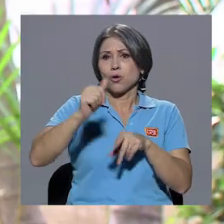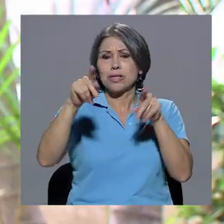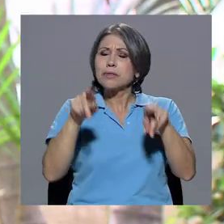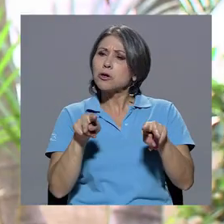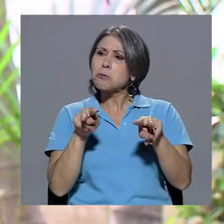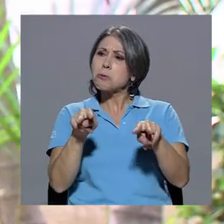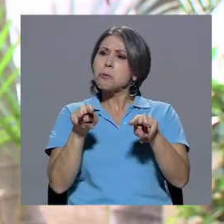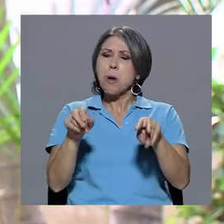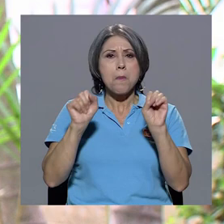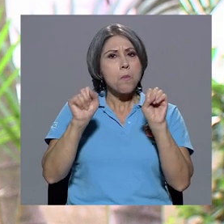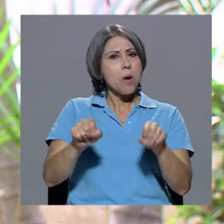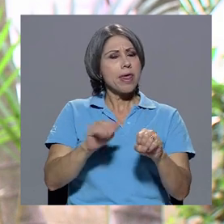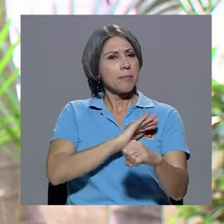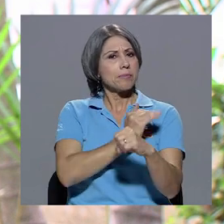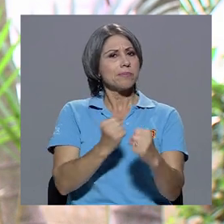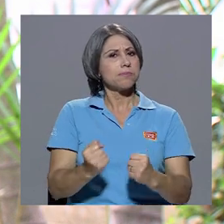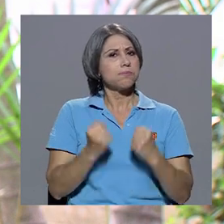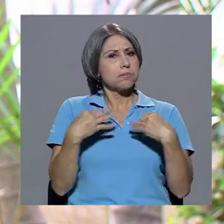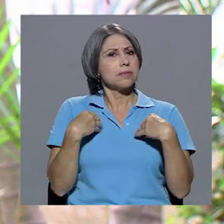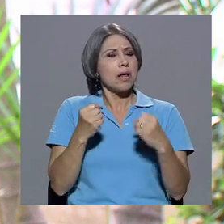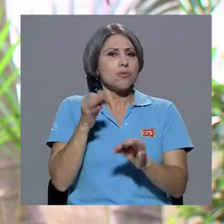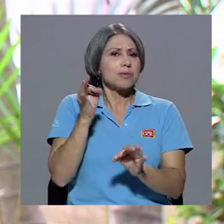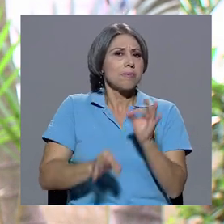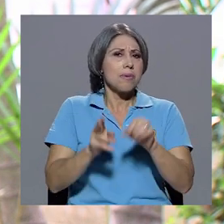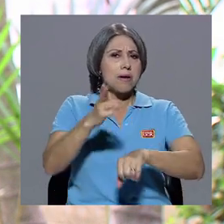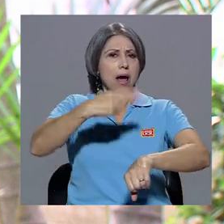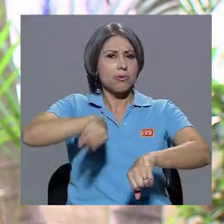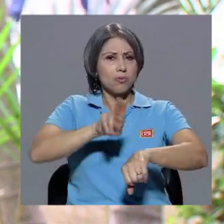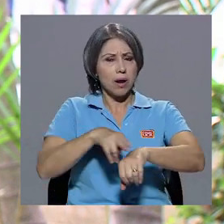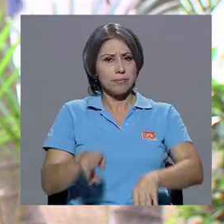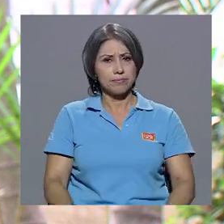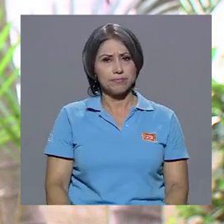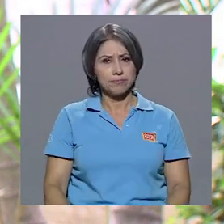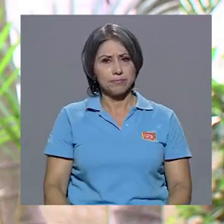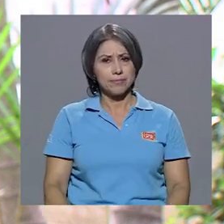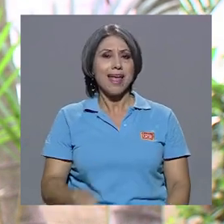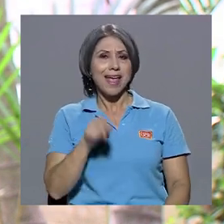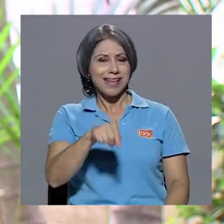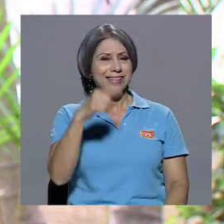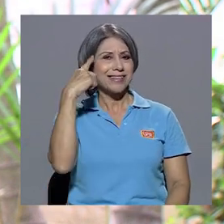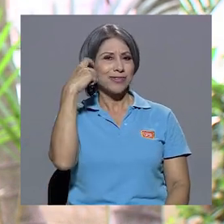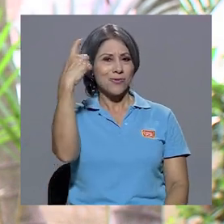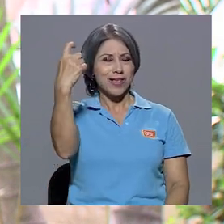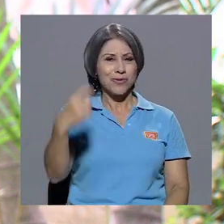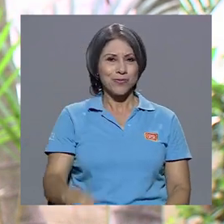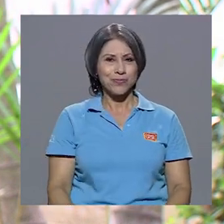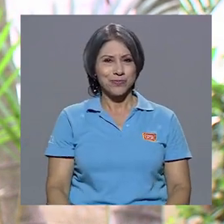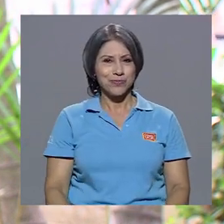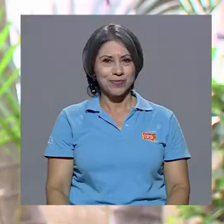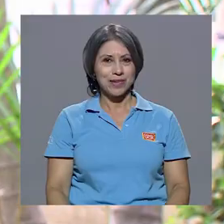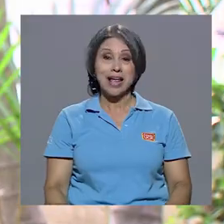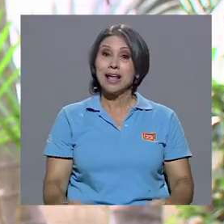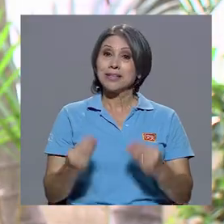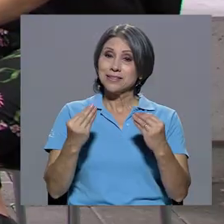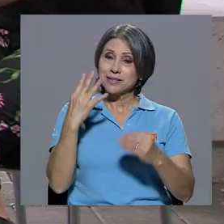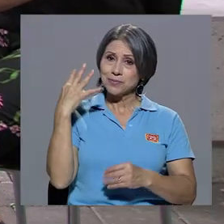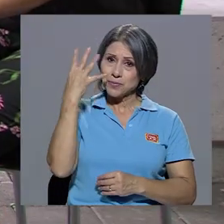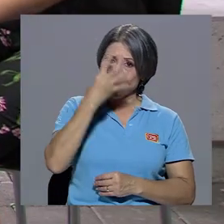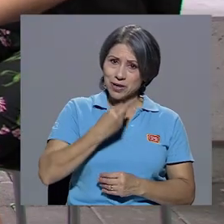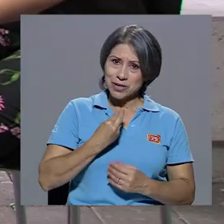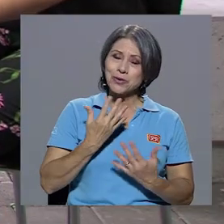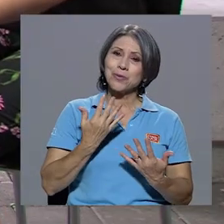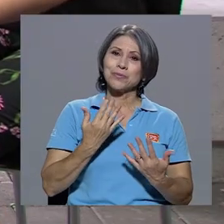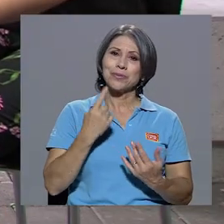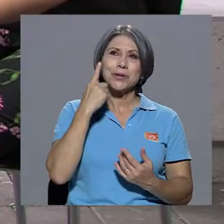nuestra salud de manera simple y de manera, sí, lo más natural posible. Ese es el sueño. Pues bastante